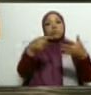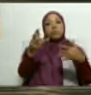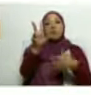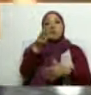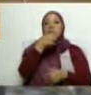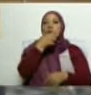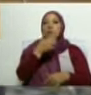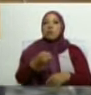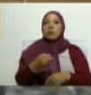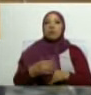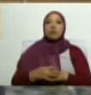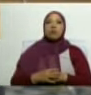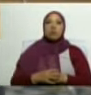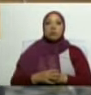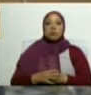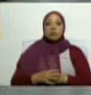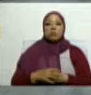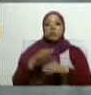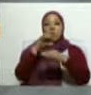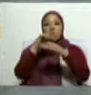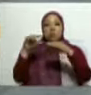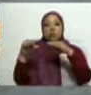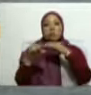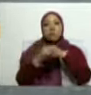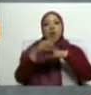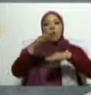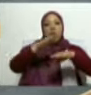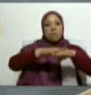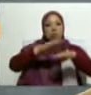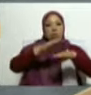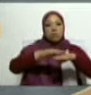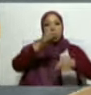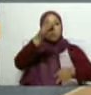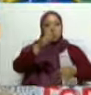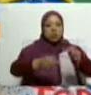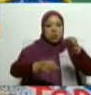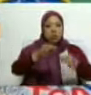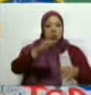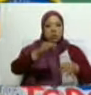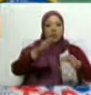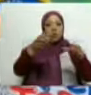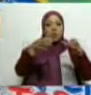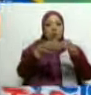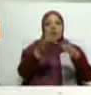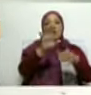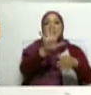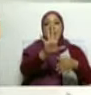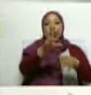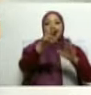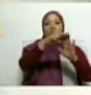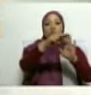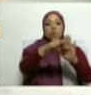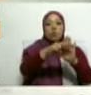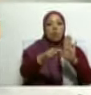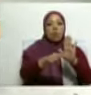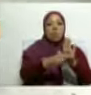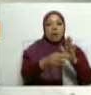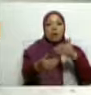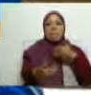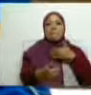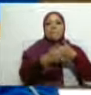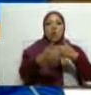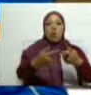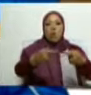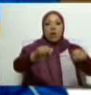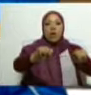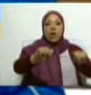diciembre. Guyana solicitó a la Corte Internacional de Justicia tomar 5 medidas provisionales para bloquear el referendo. Las